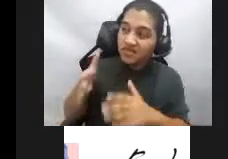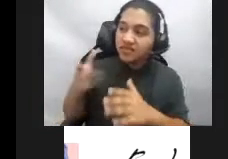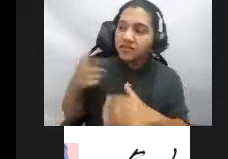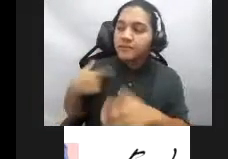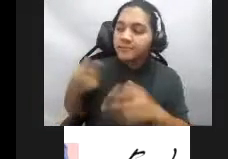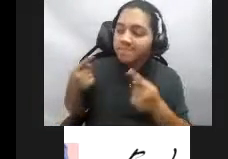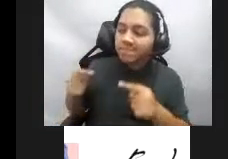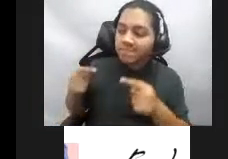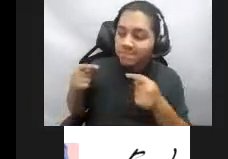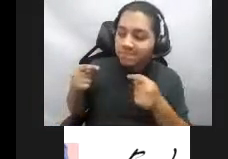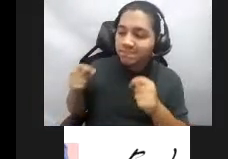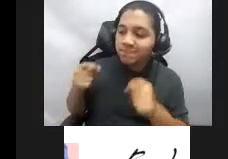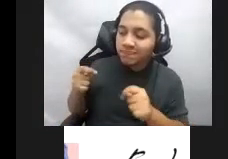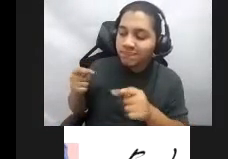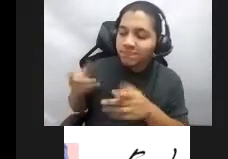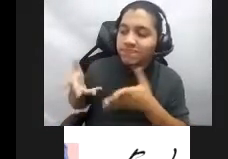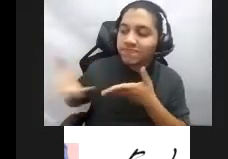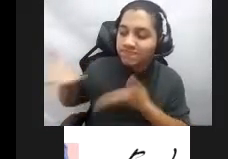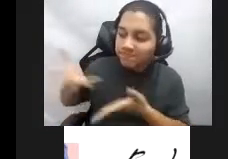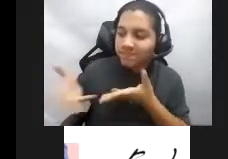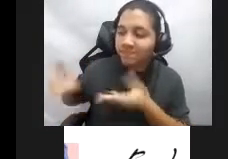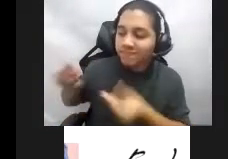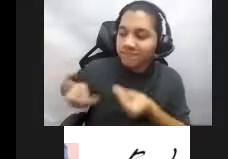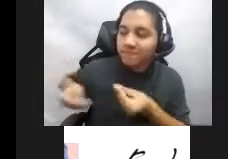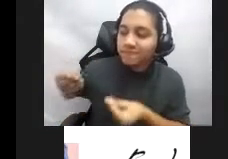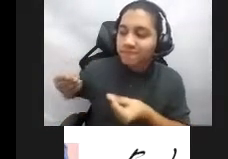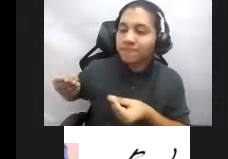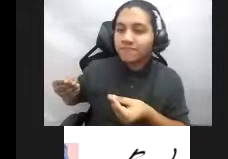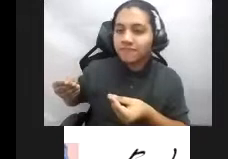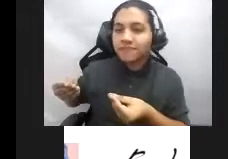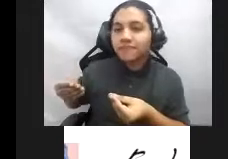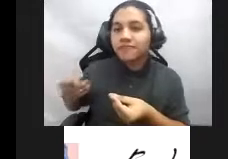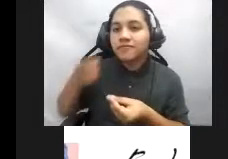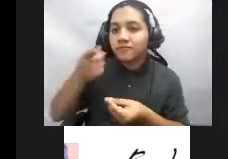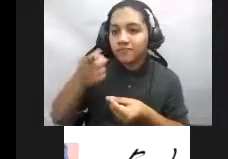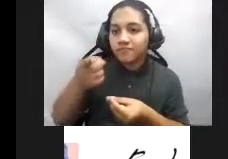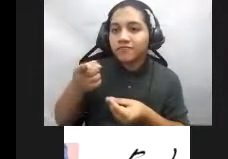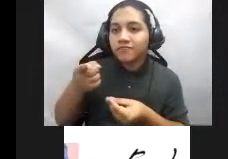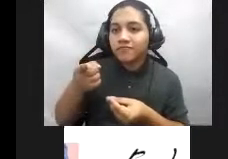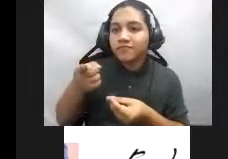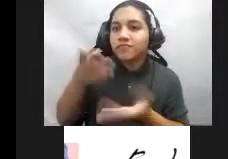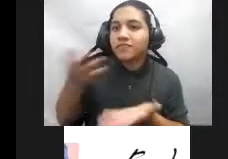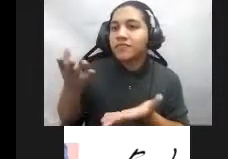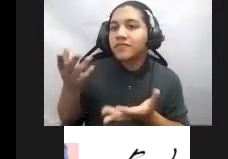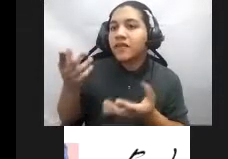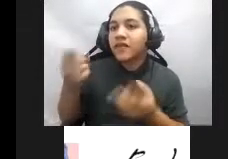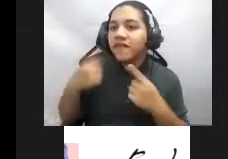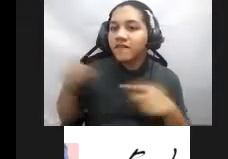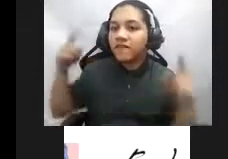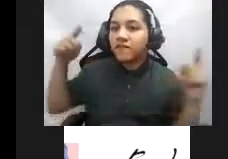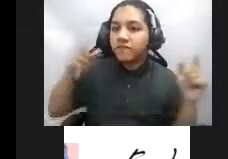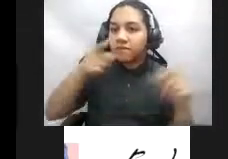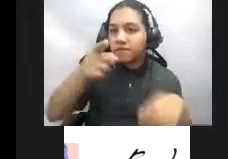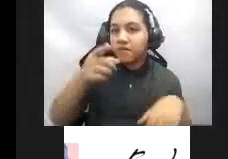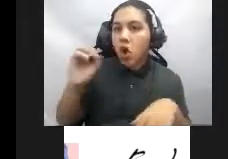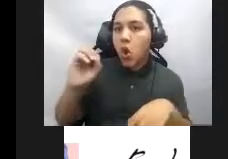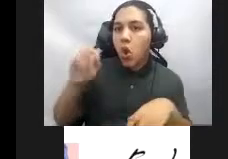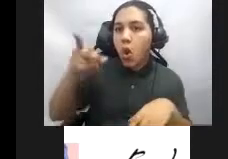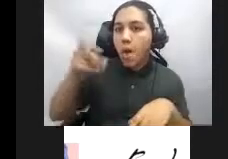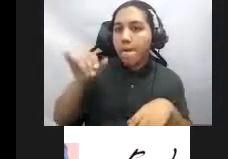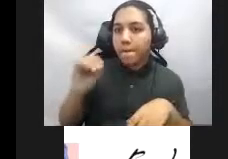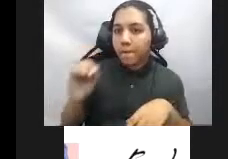un comercio con China y es introduciendo el famoso opio, que como muchos de ustedes deben de